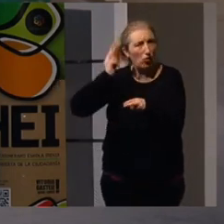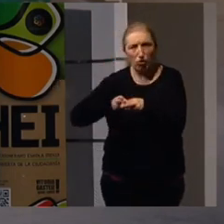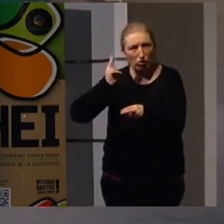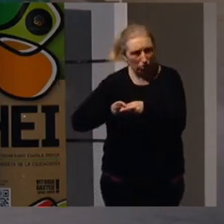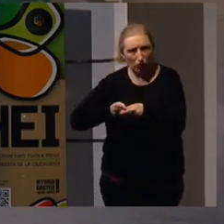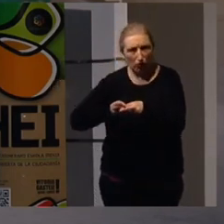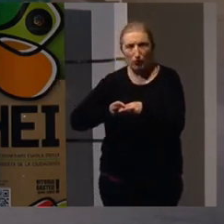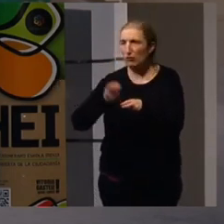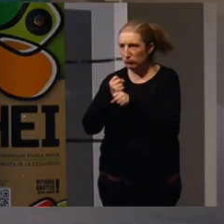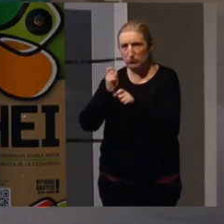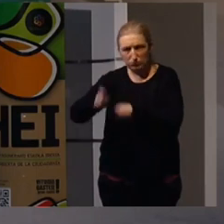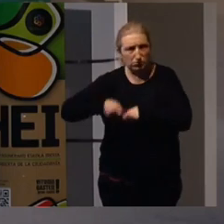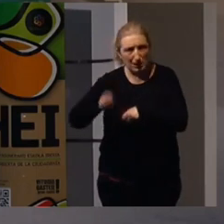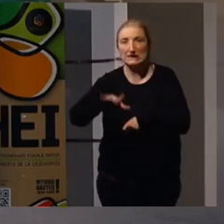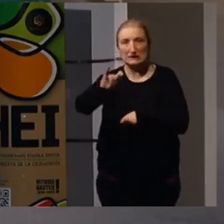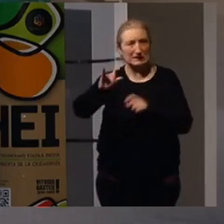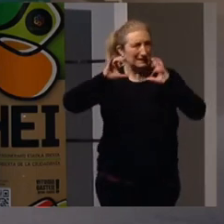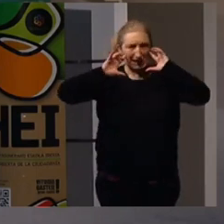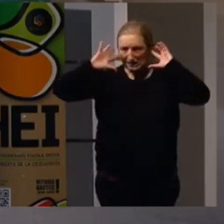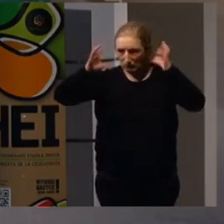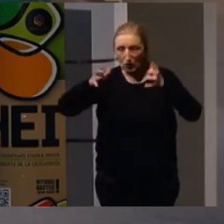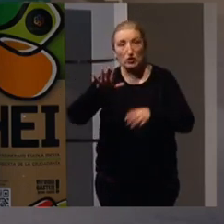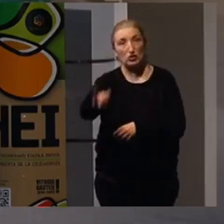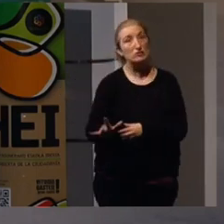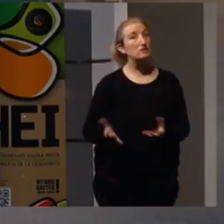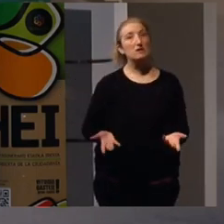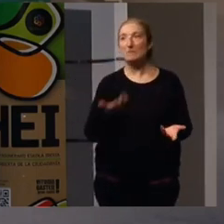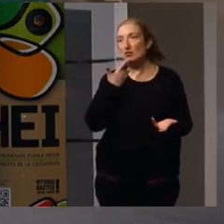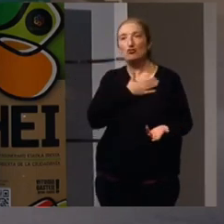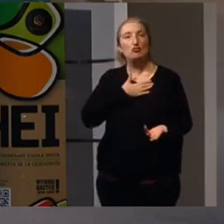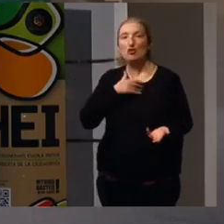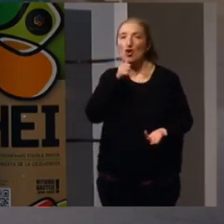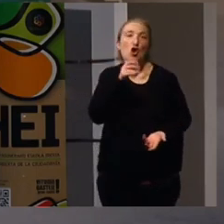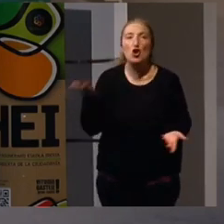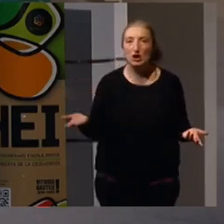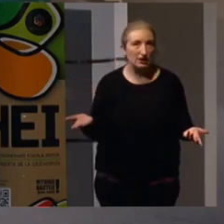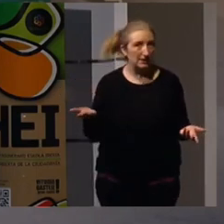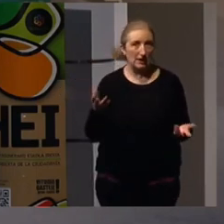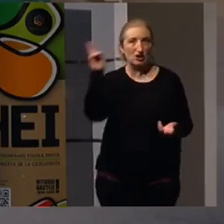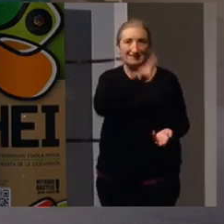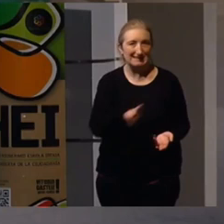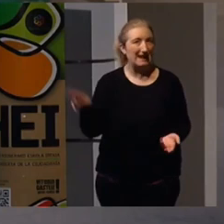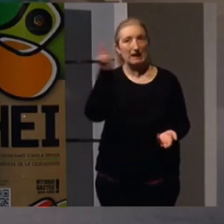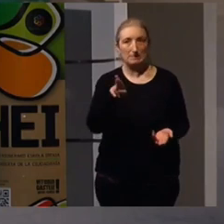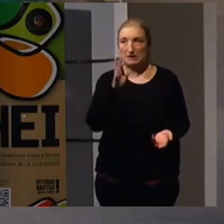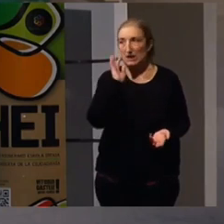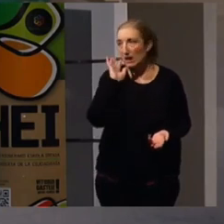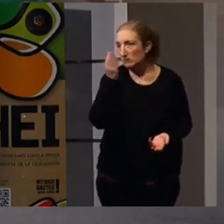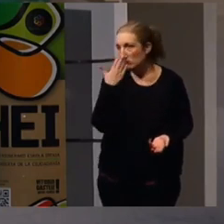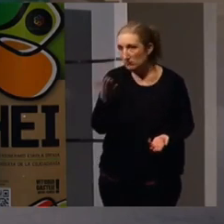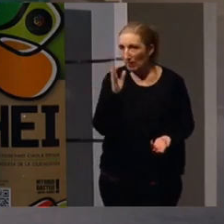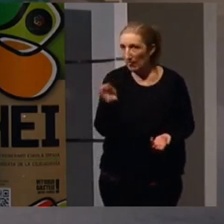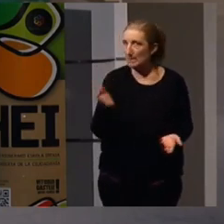deslomó trabajando, es estupendo, y la capacidad de esfuerzo la tengo, pero yo no le deseo eso a nadie. O sea, yo no querría que eso se repitiera, la verdad. Igual